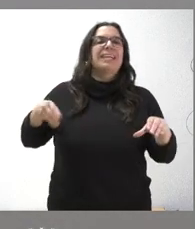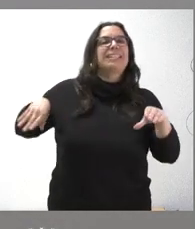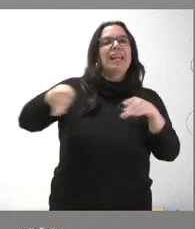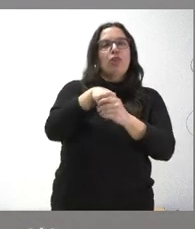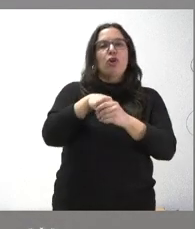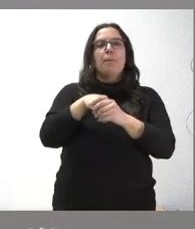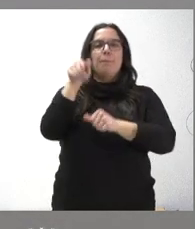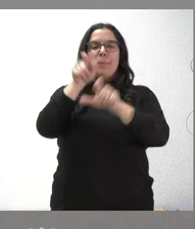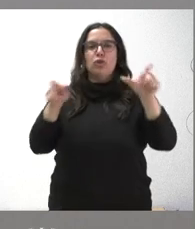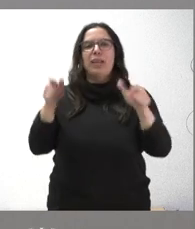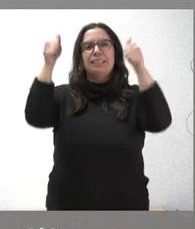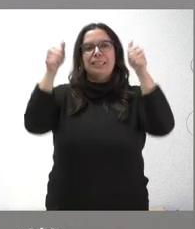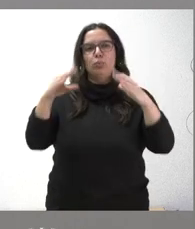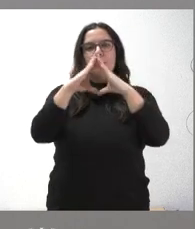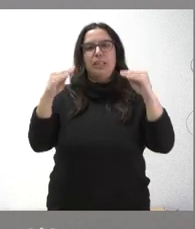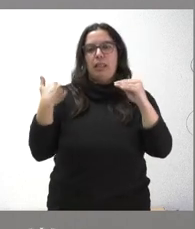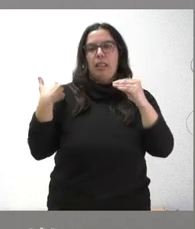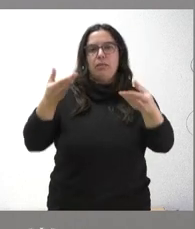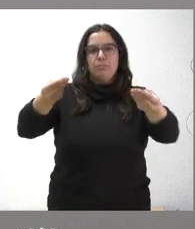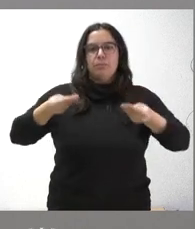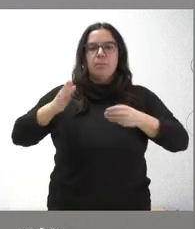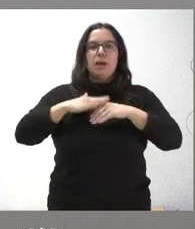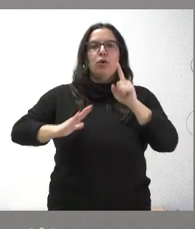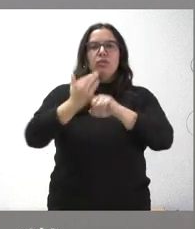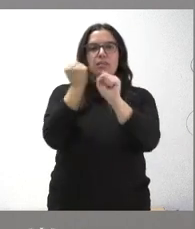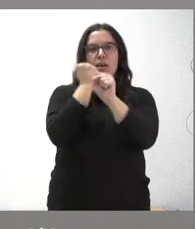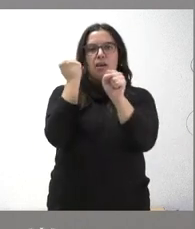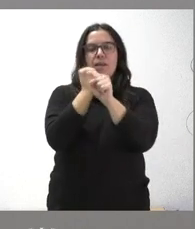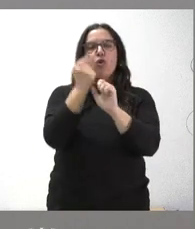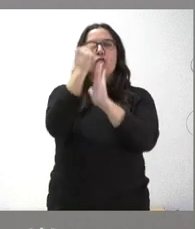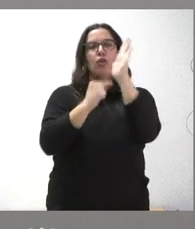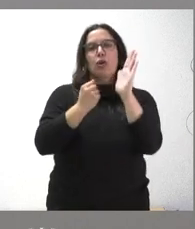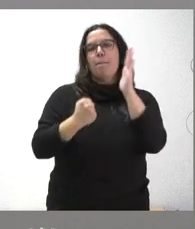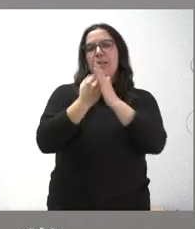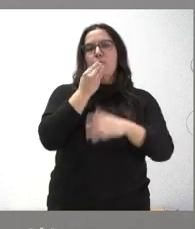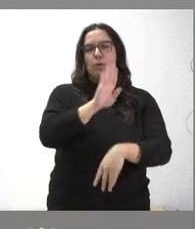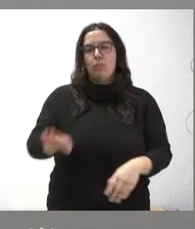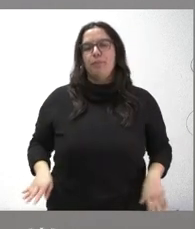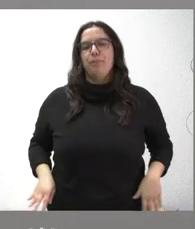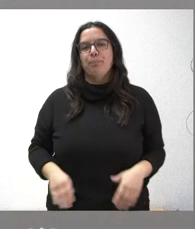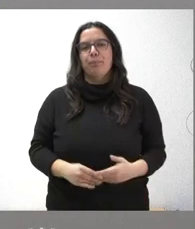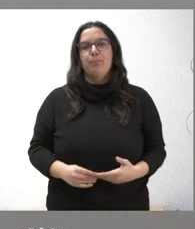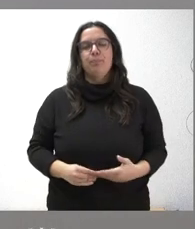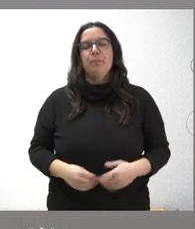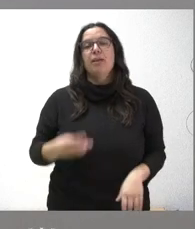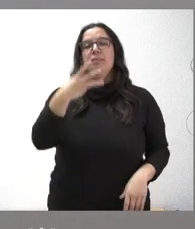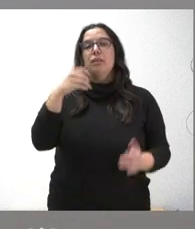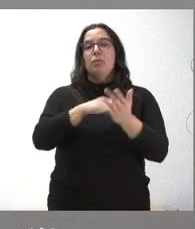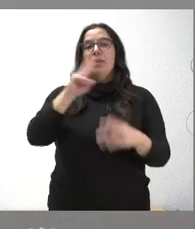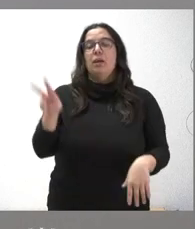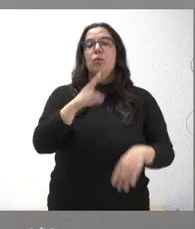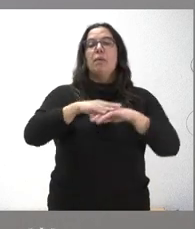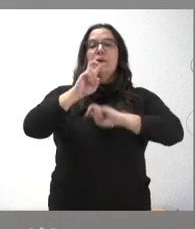titulados universitarios para que accedan a un puesto de trabajo en las mejores condiciones posibles 300,000 para la